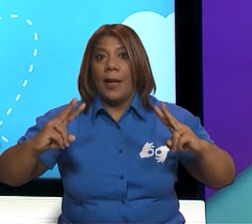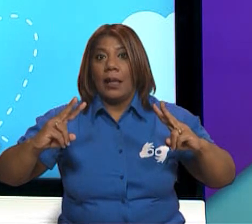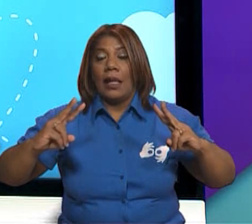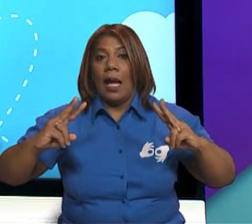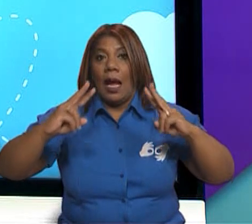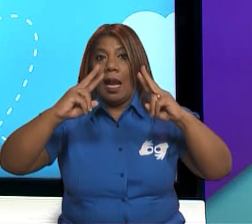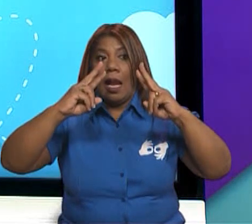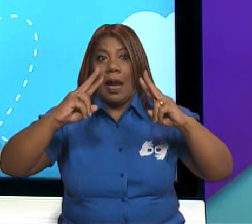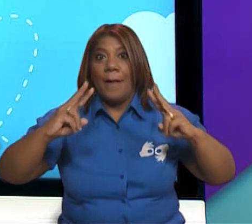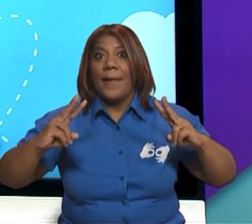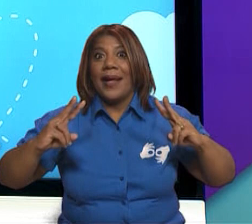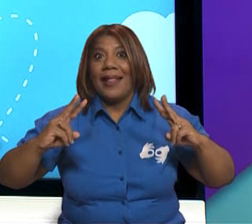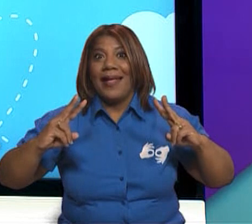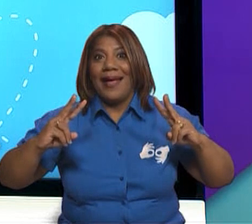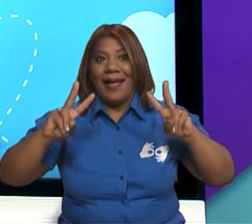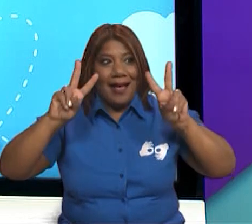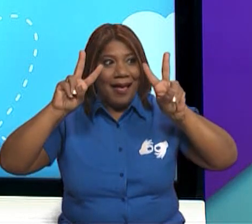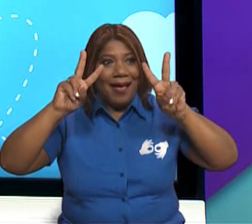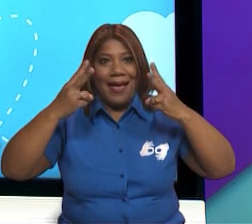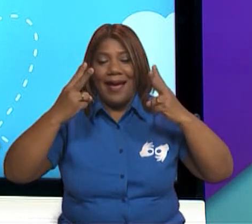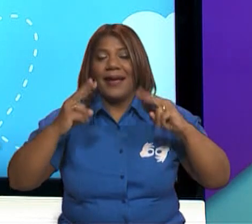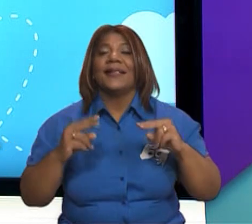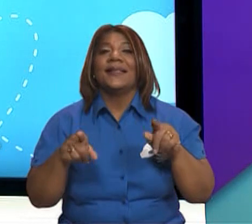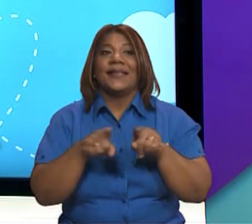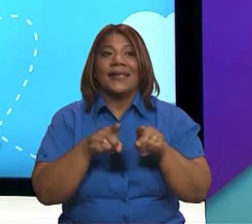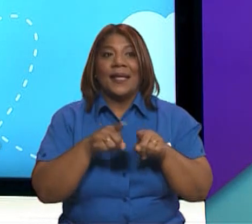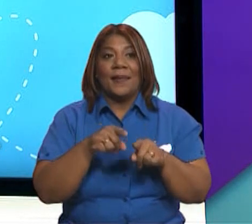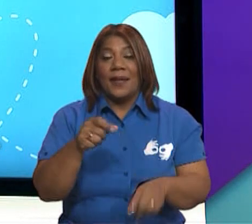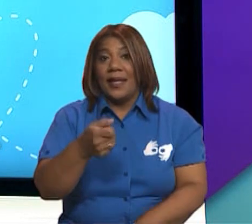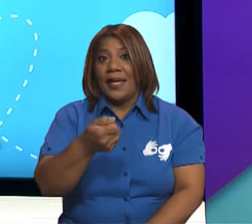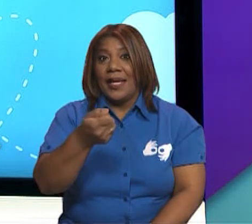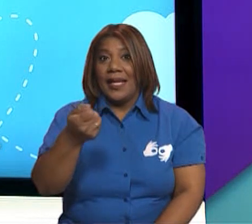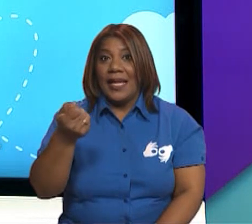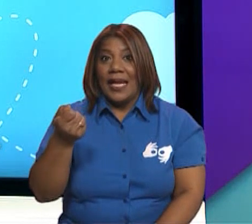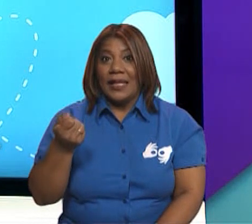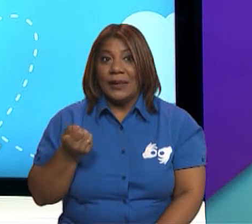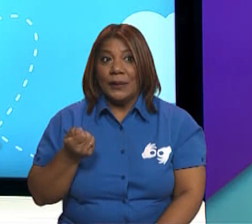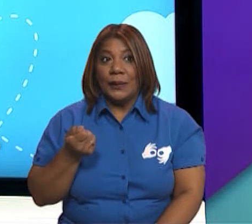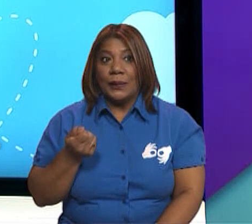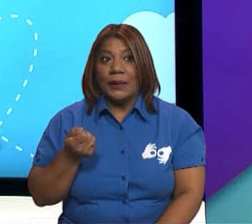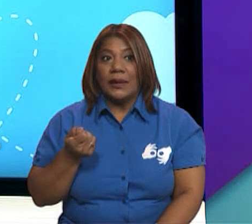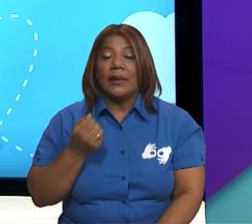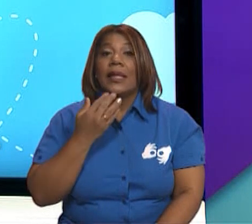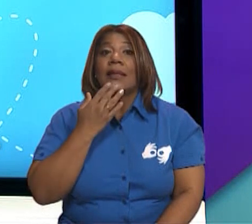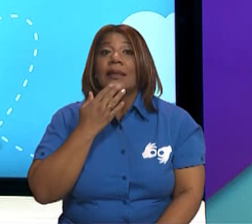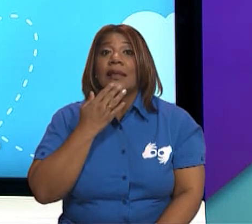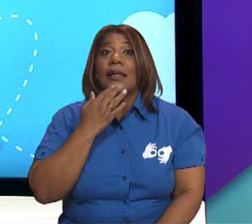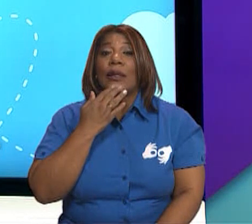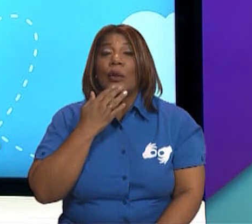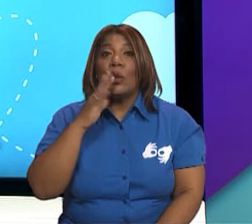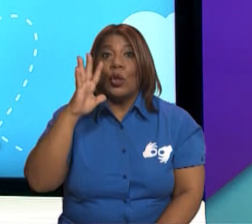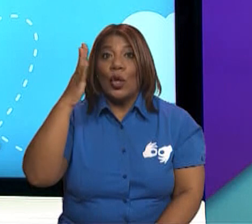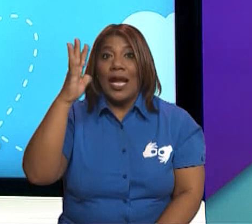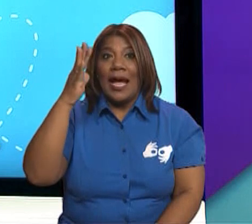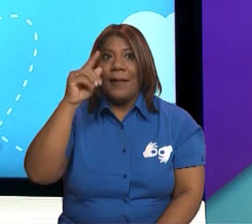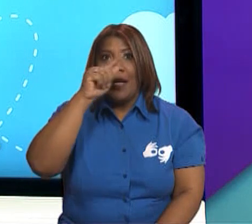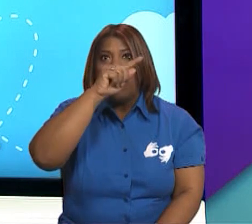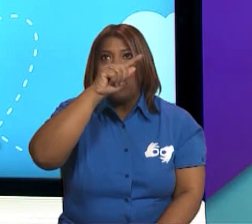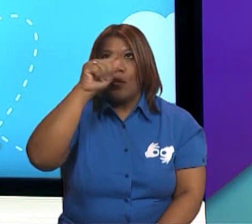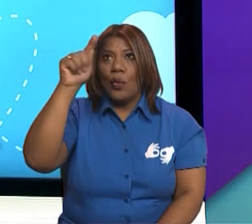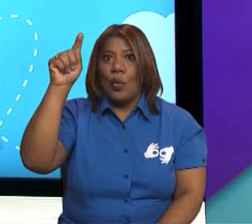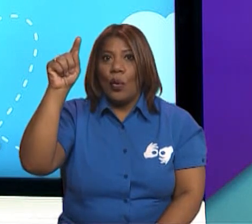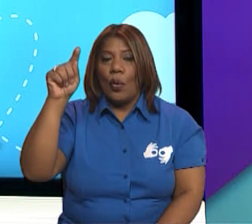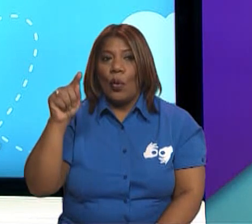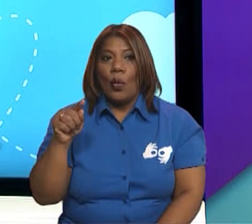dos lados que se unen. En la puerta, ahí vemos uno de los ejemplos en color amarillo y si tenemos una escalera de